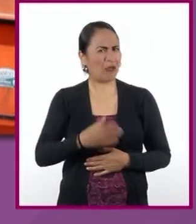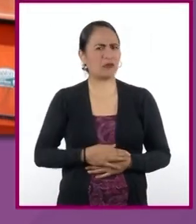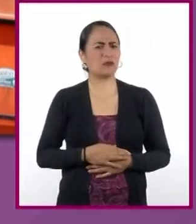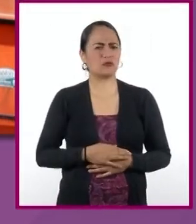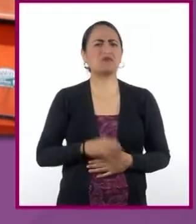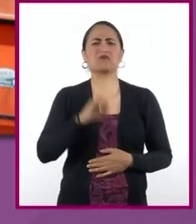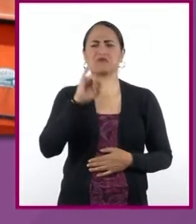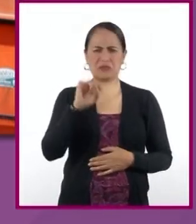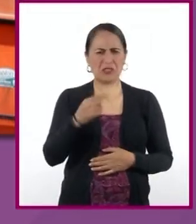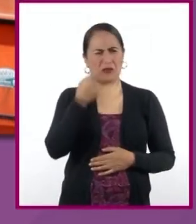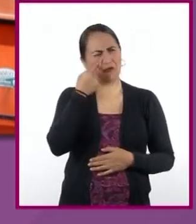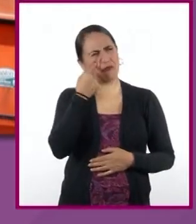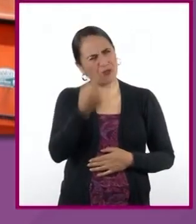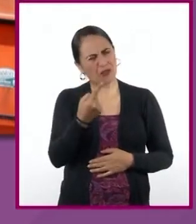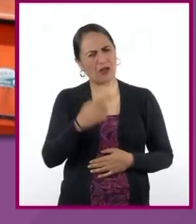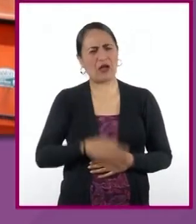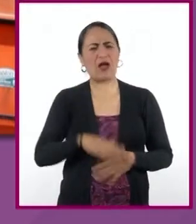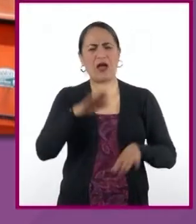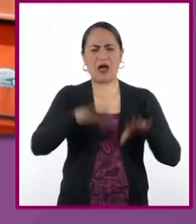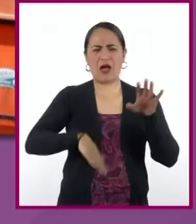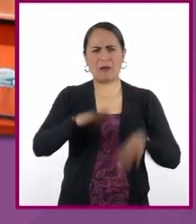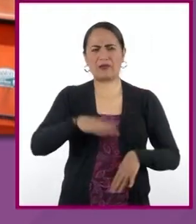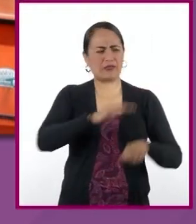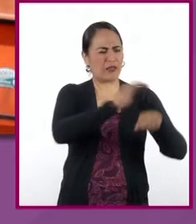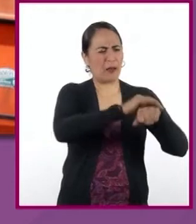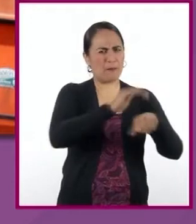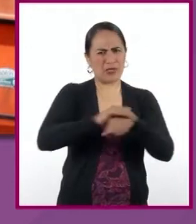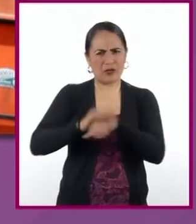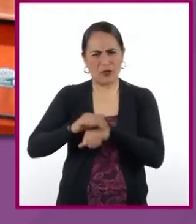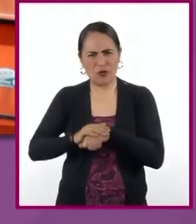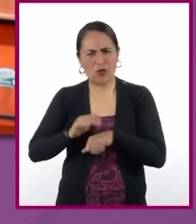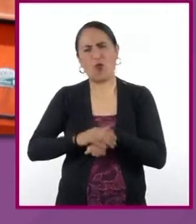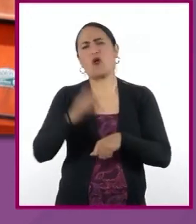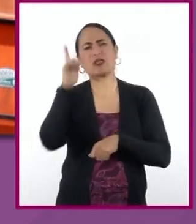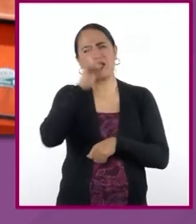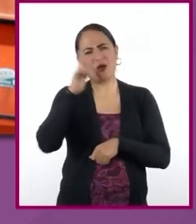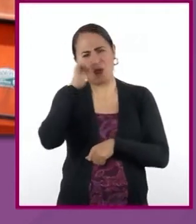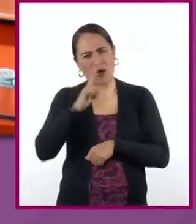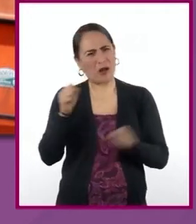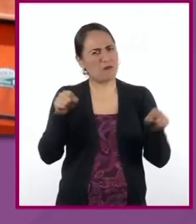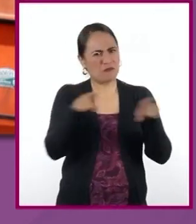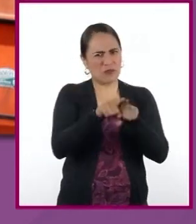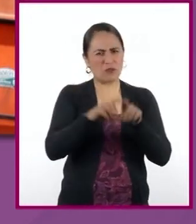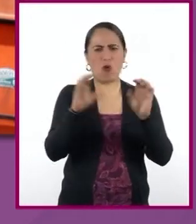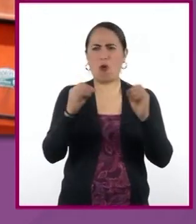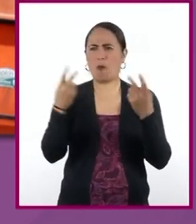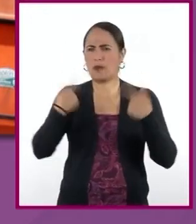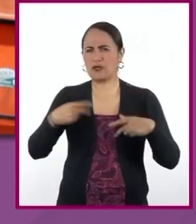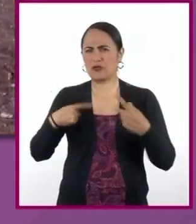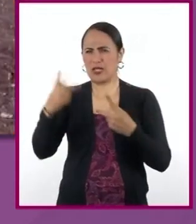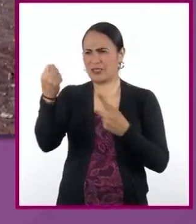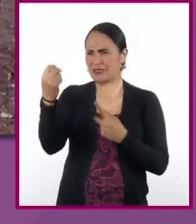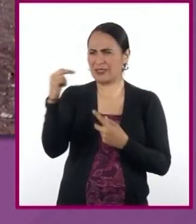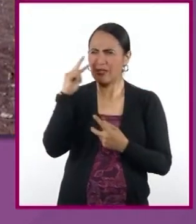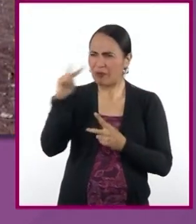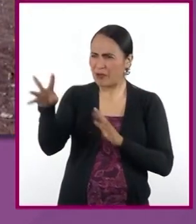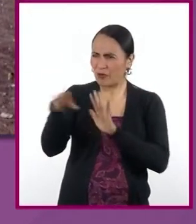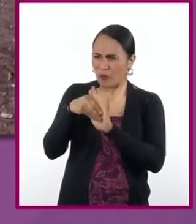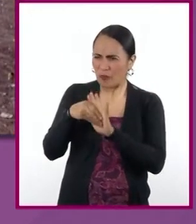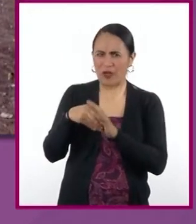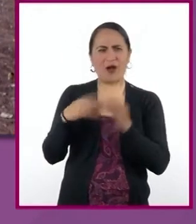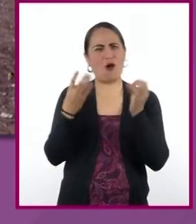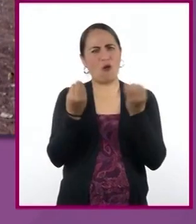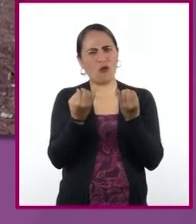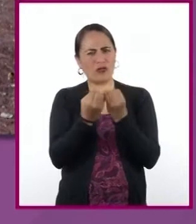me he fijado que muchas veces hablamos como nuestros amigos o como las personas que vemos en la televisión o escuchamos en la radio. Eso está muy